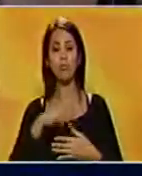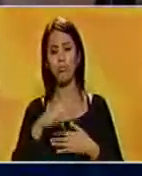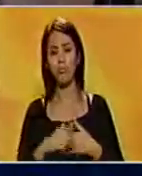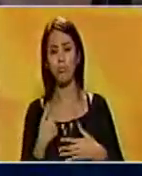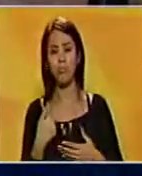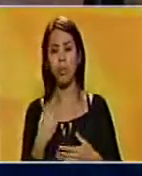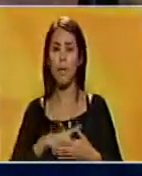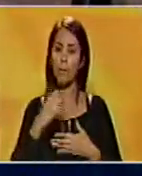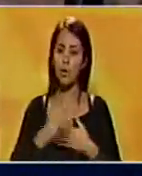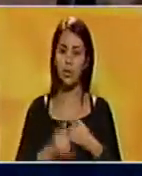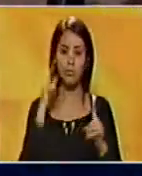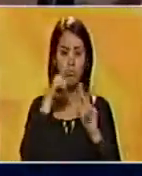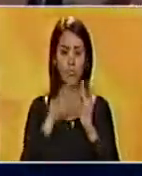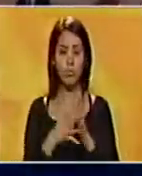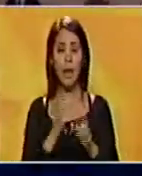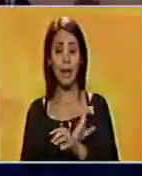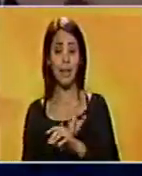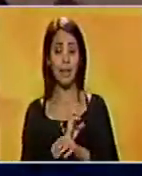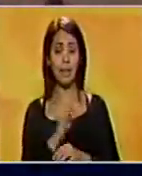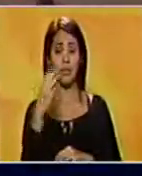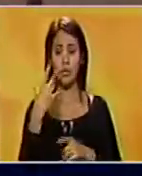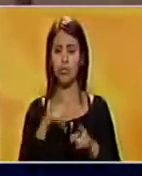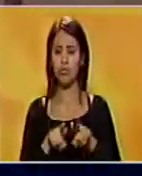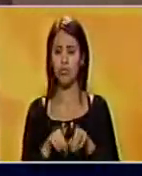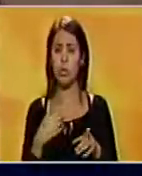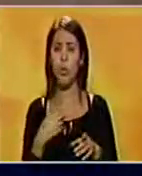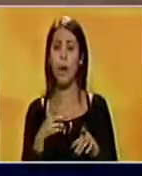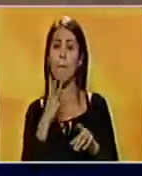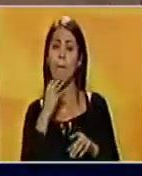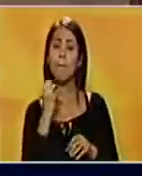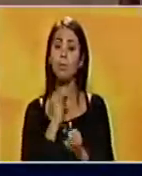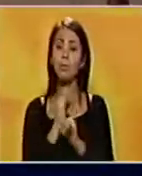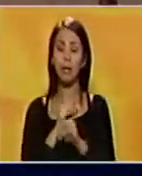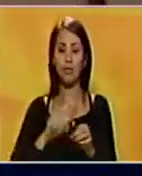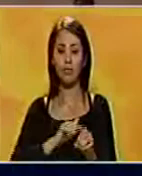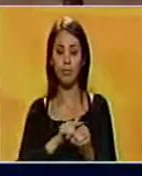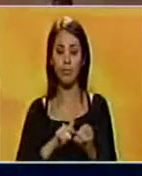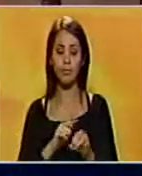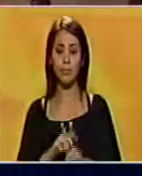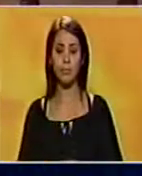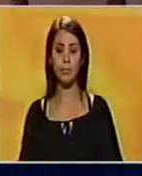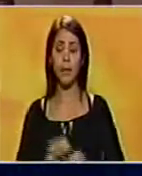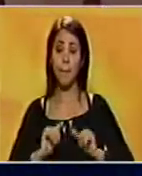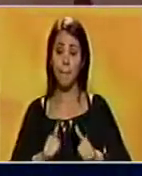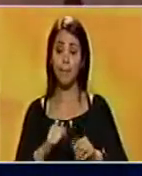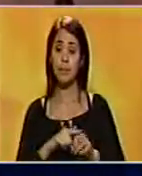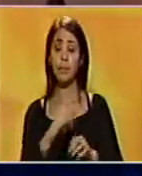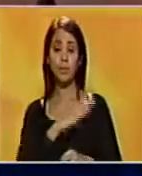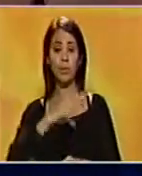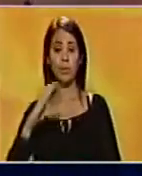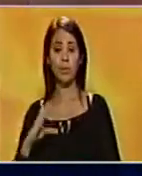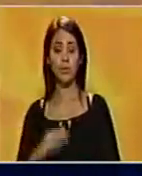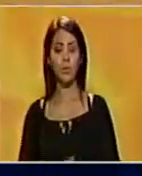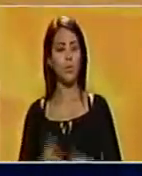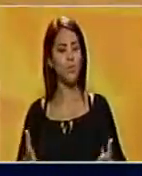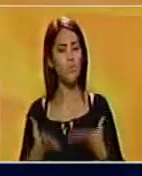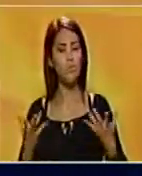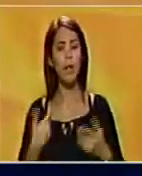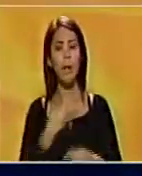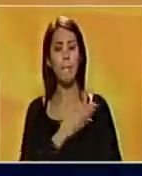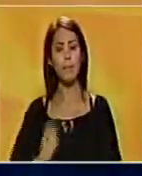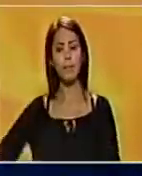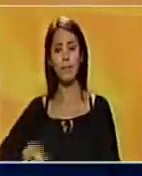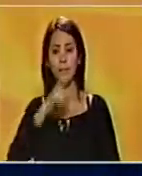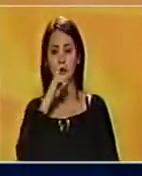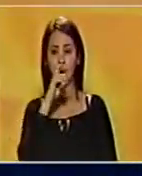proyectos destinados a la energía solar a través de la criptomoneda Petro. La iniciativa llamada Petrocaribe Solar fue impulsada por el presidente Nicolás